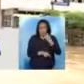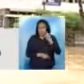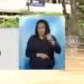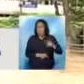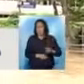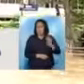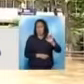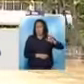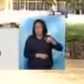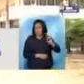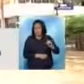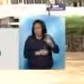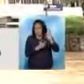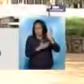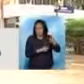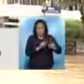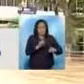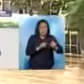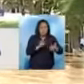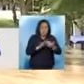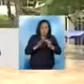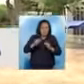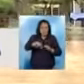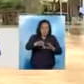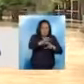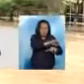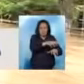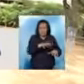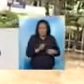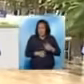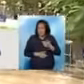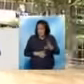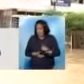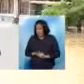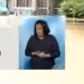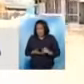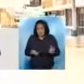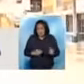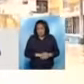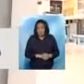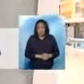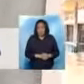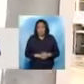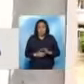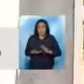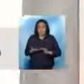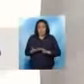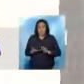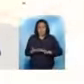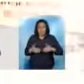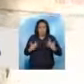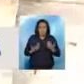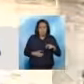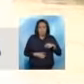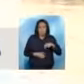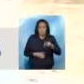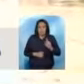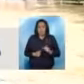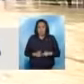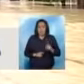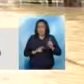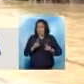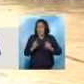Bajo Piura, que son algunos caseríos y anexos de distritos que... A ver, perdón, no puedo pasar por acá.